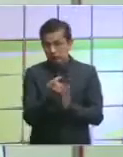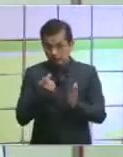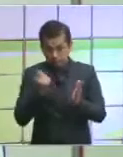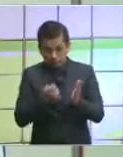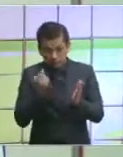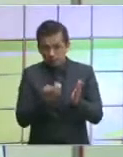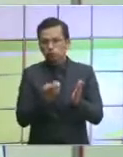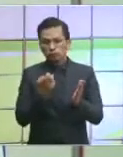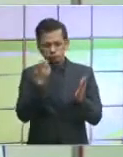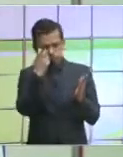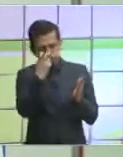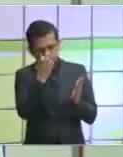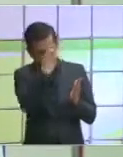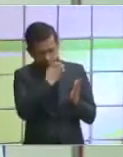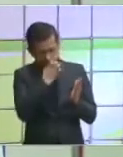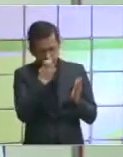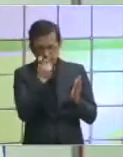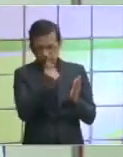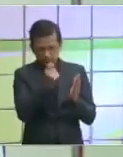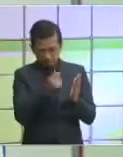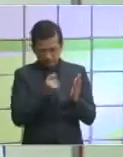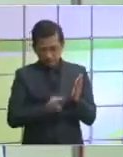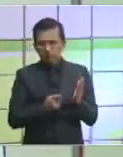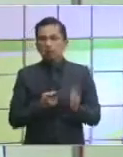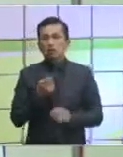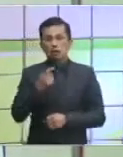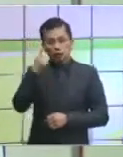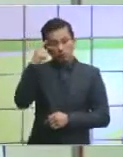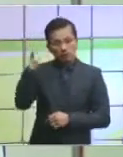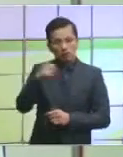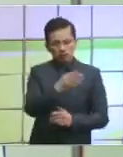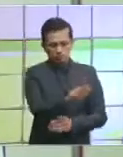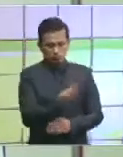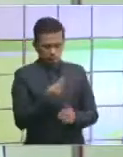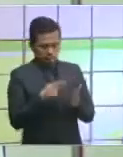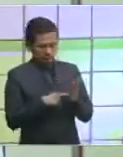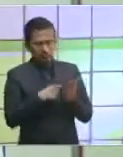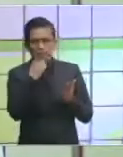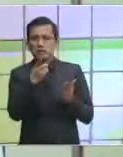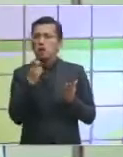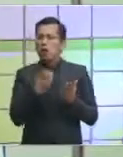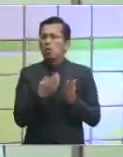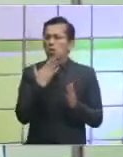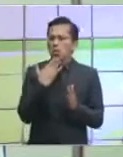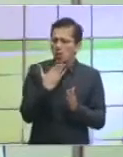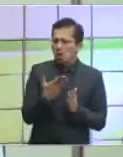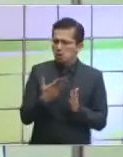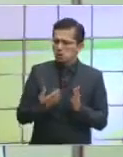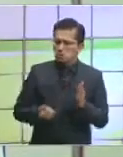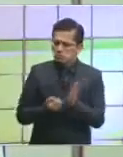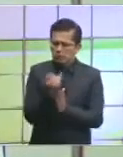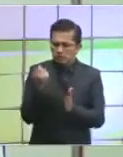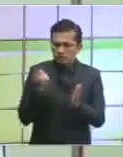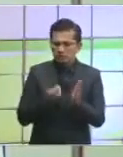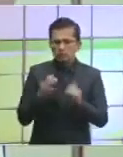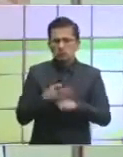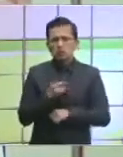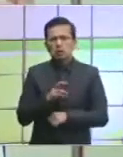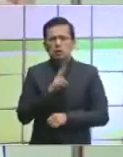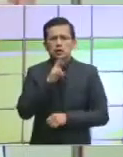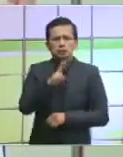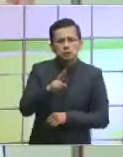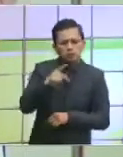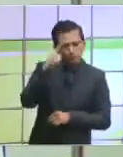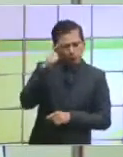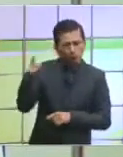cuando se ocupan de ellas es para decir es una buena sentencia en función del resultado porque estaban a favor de una